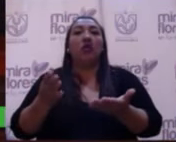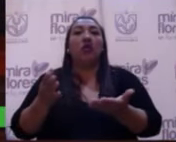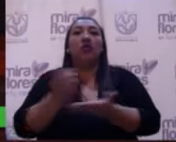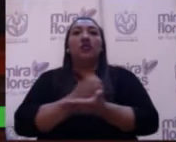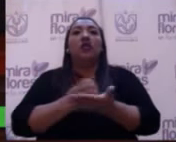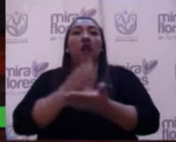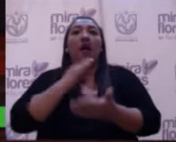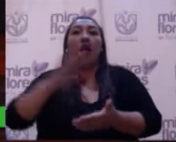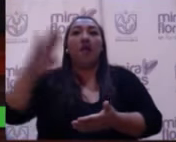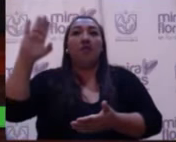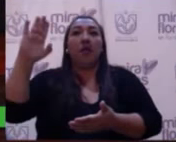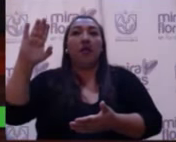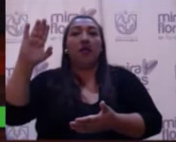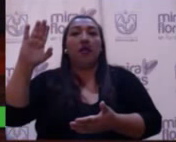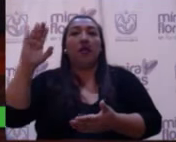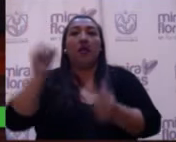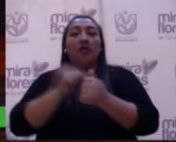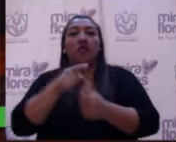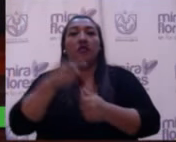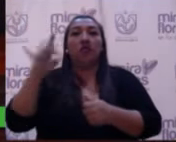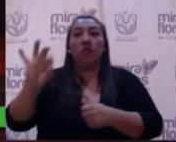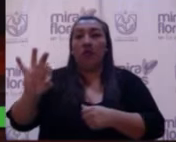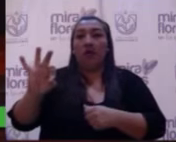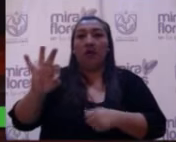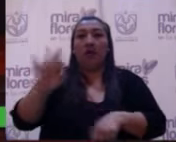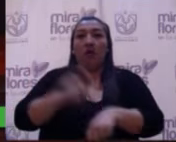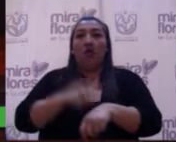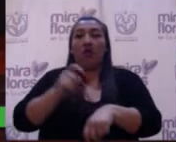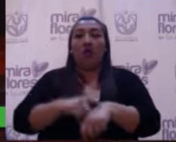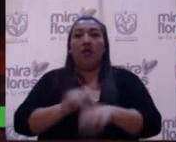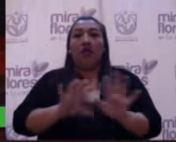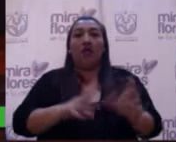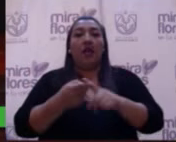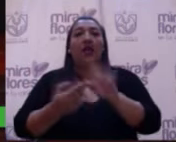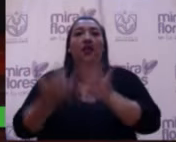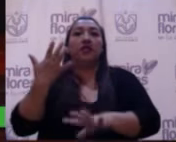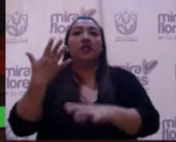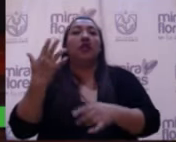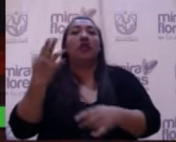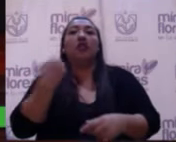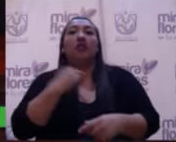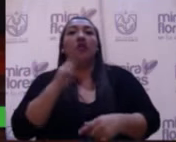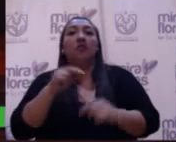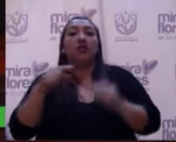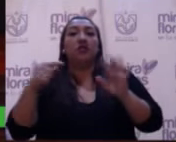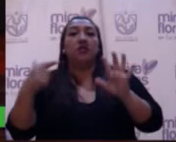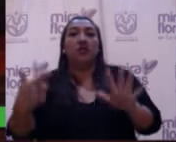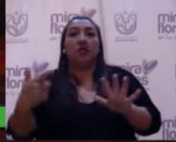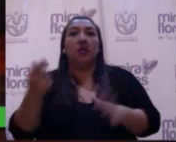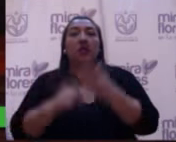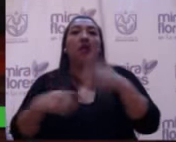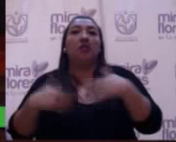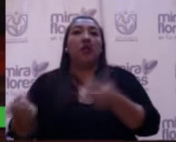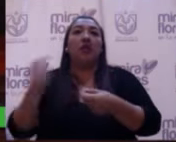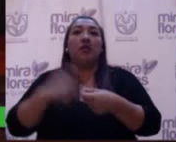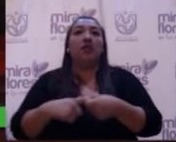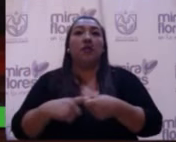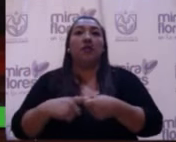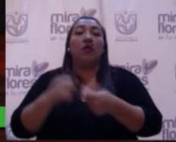Alemania, desde las 19 horas del día 10 al 15 de noviembre del 2017 inclusive, a fin que participe